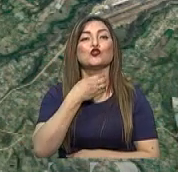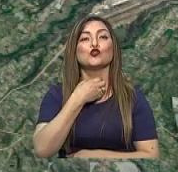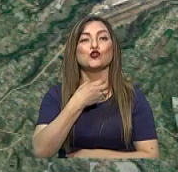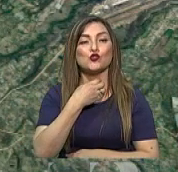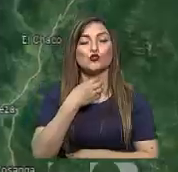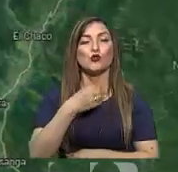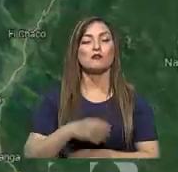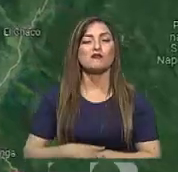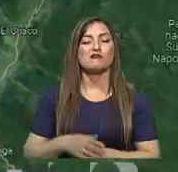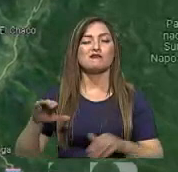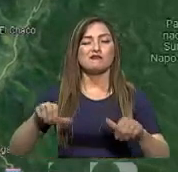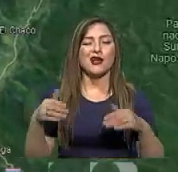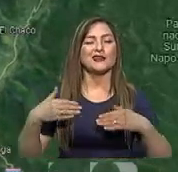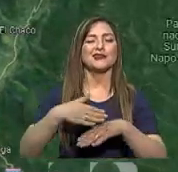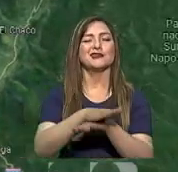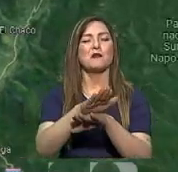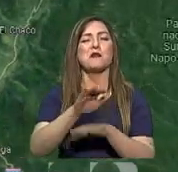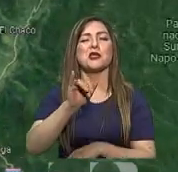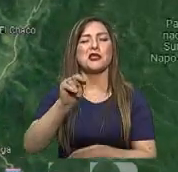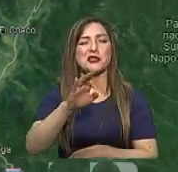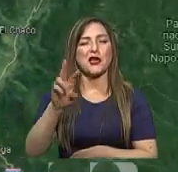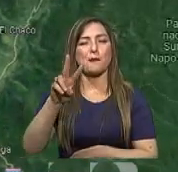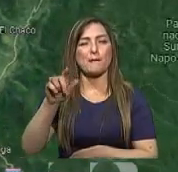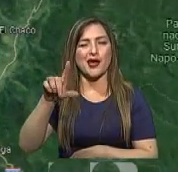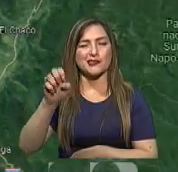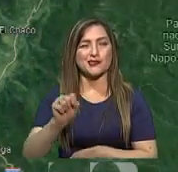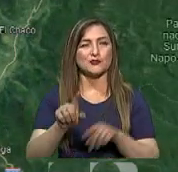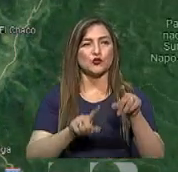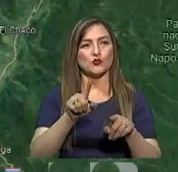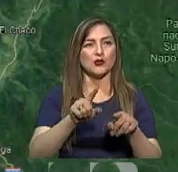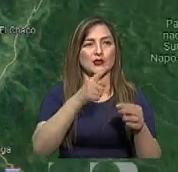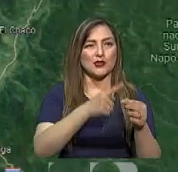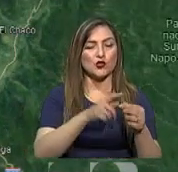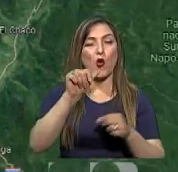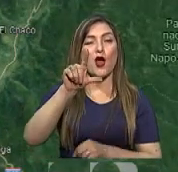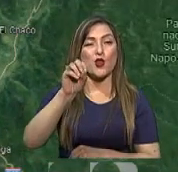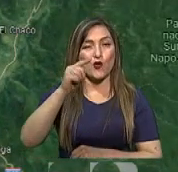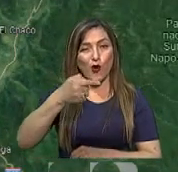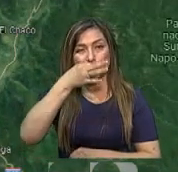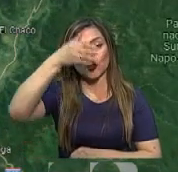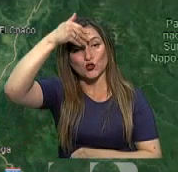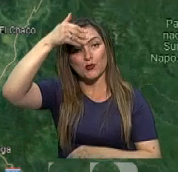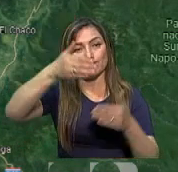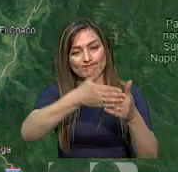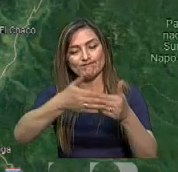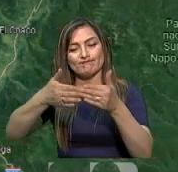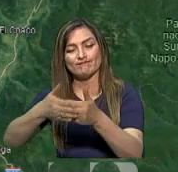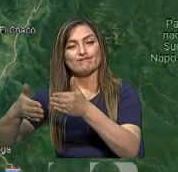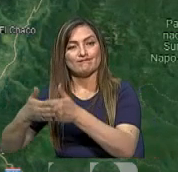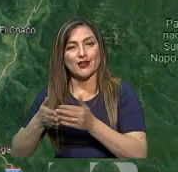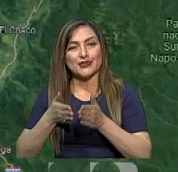en la inter valles hay cierres intermitentes en las vías quito alóag-santo domingo en la carretera quito calacalí